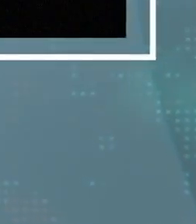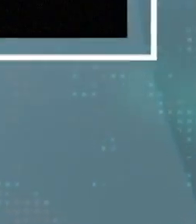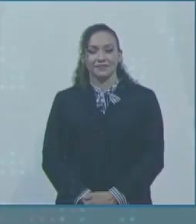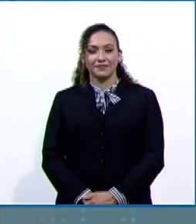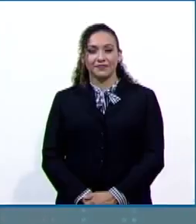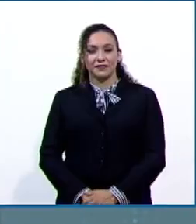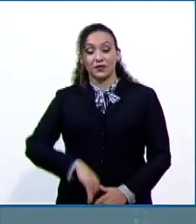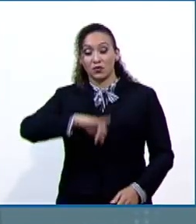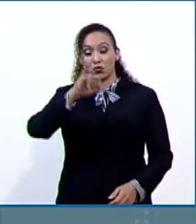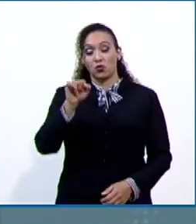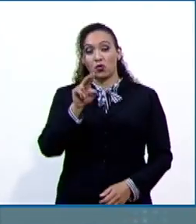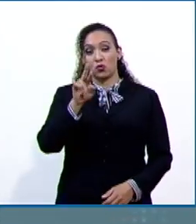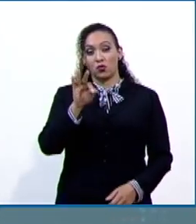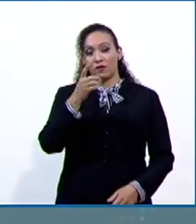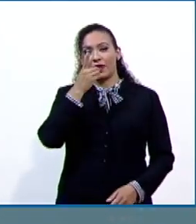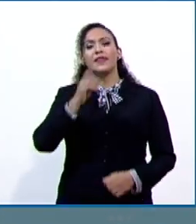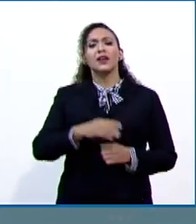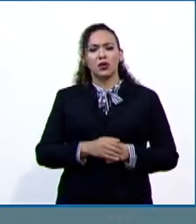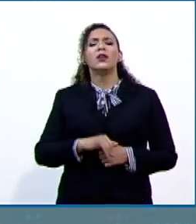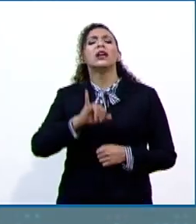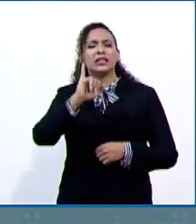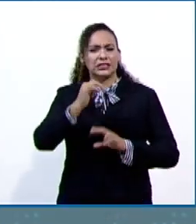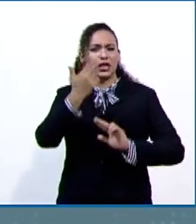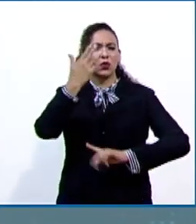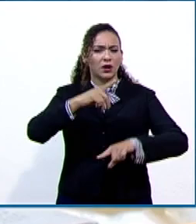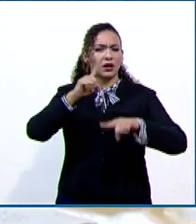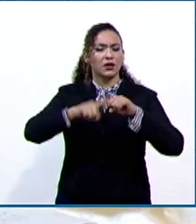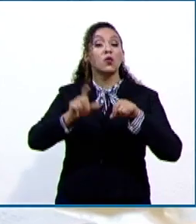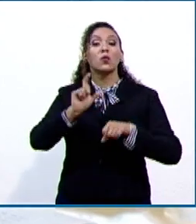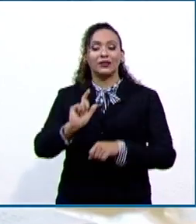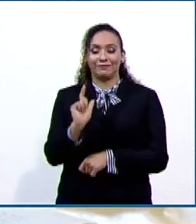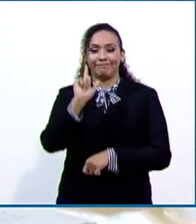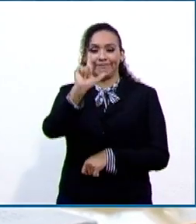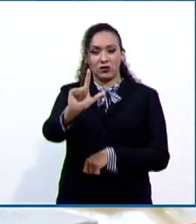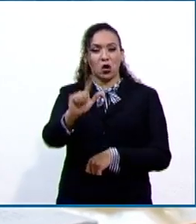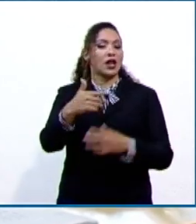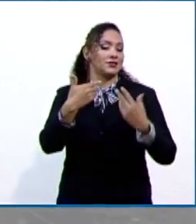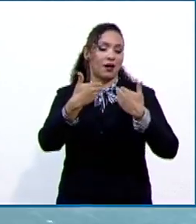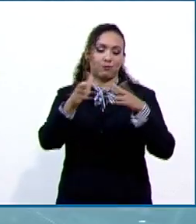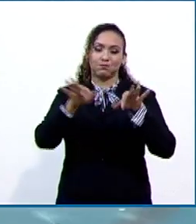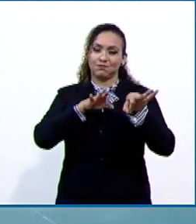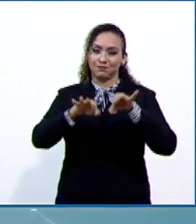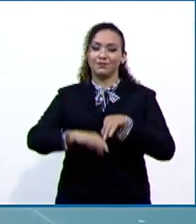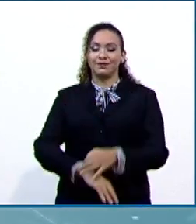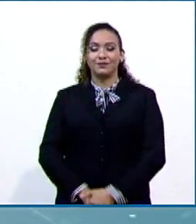La JUFED acepta levantar suspensión a partir de este lunes.